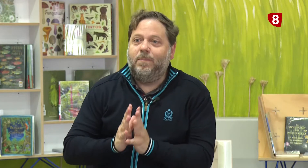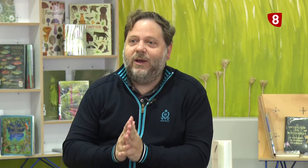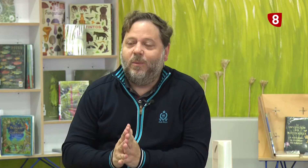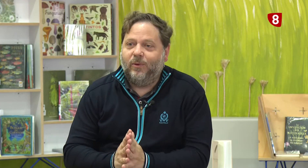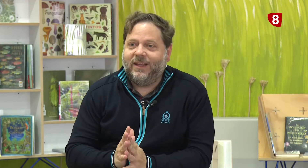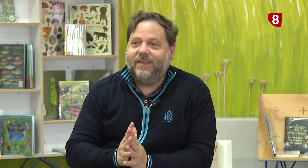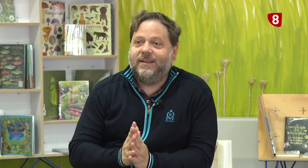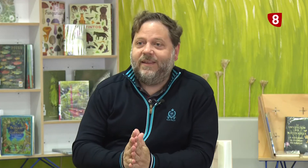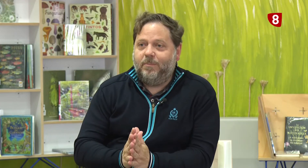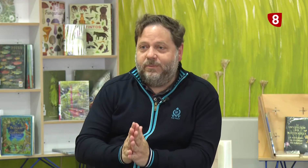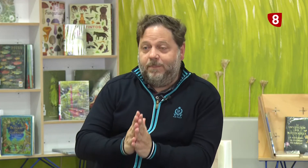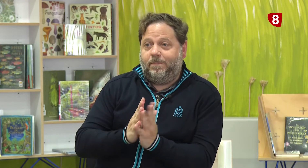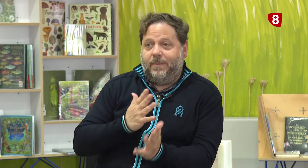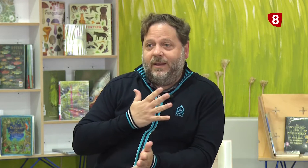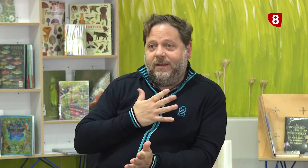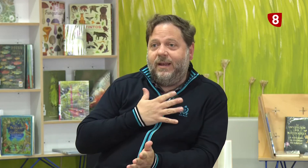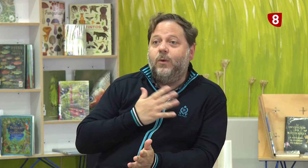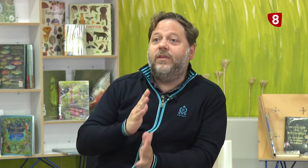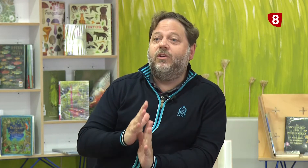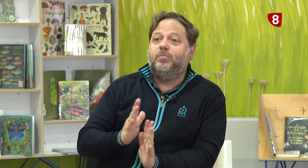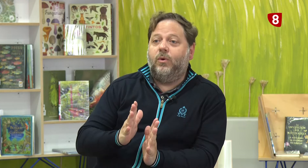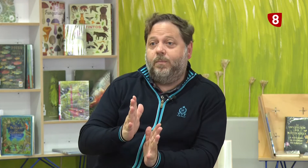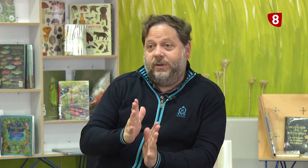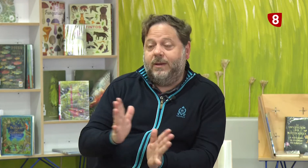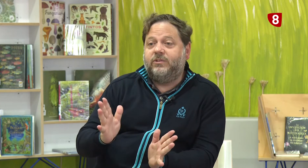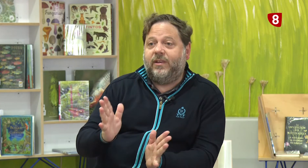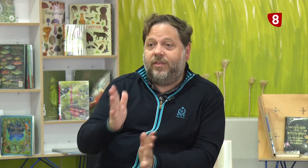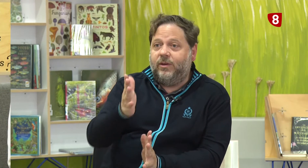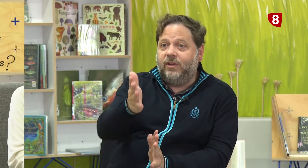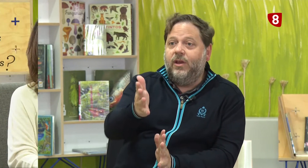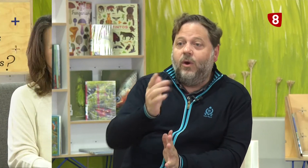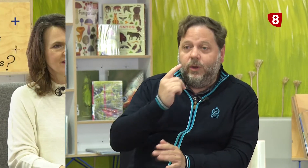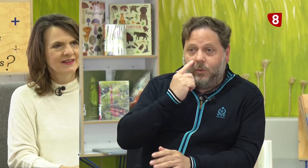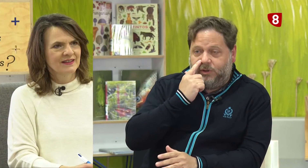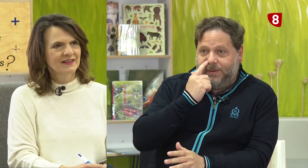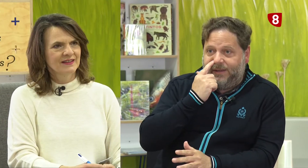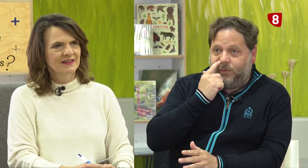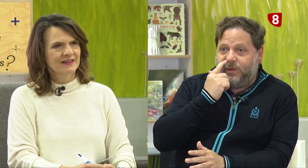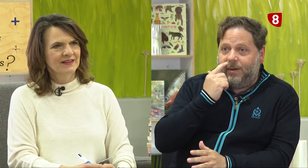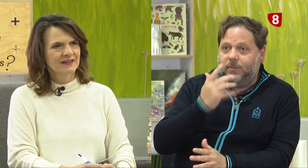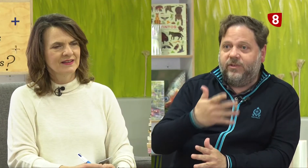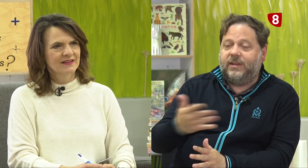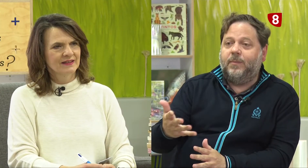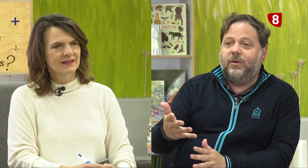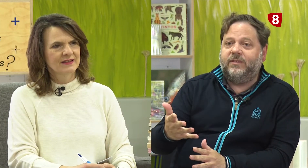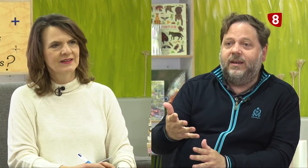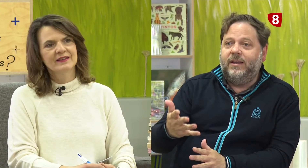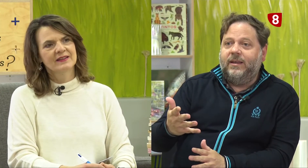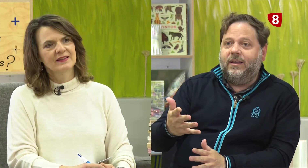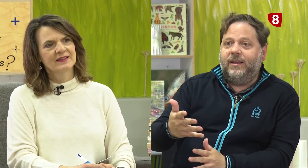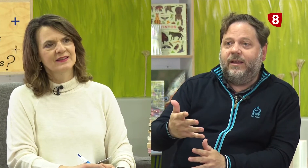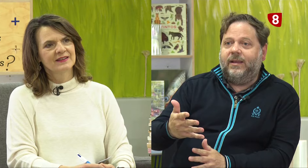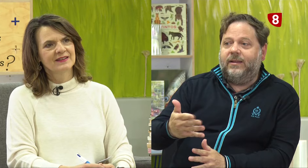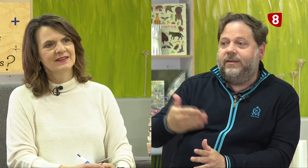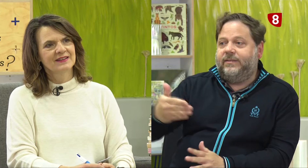Es complejo, porque desatada en lengua de signos puede tener muchas acepciones, o inclusive cuando hablamos desatada puede ser,